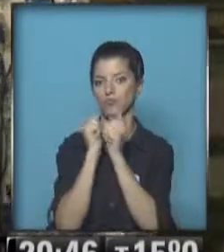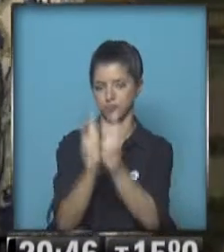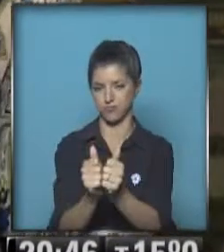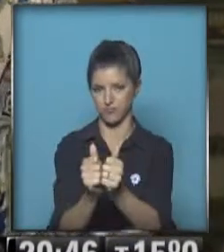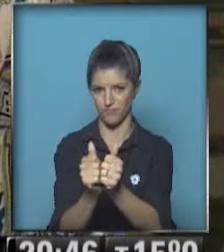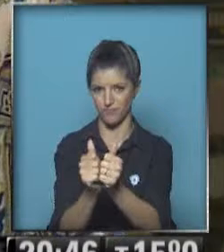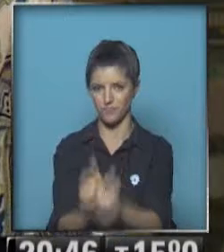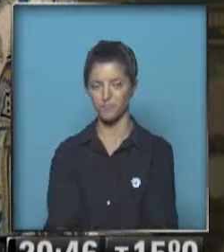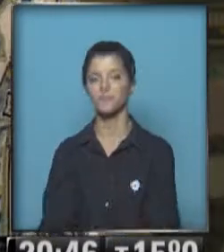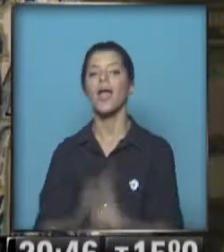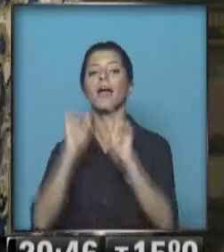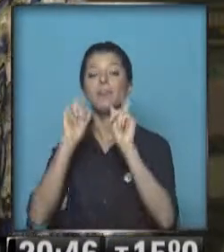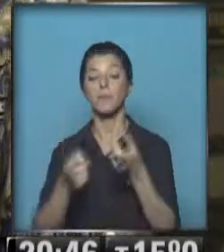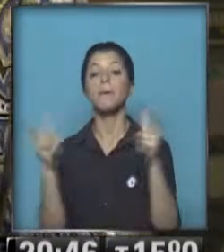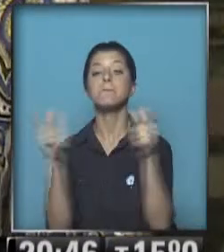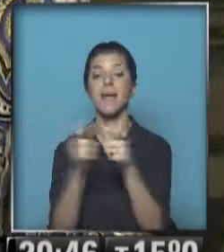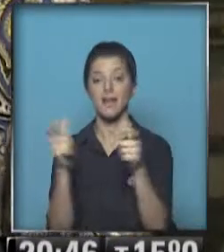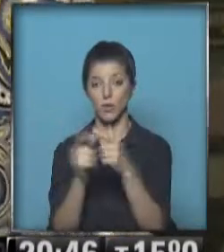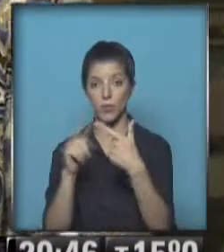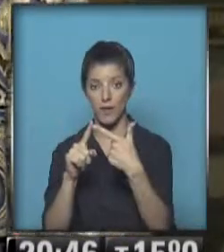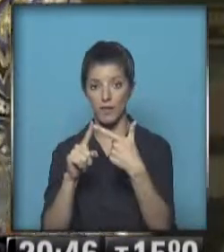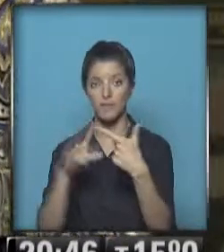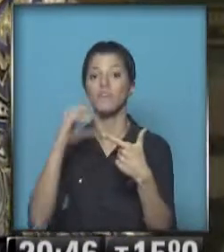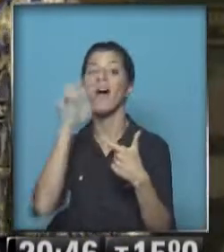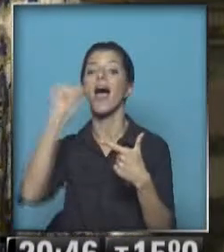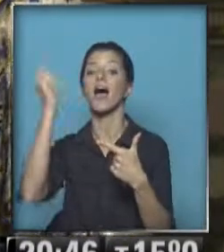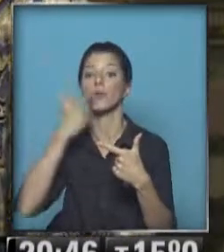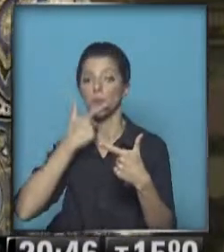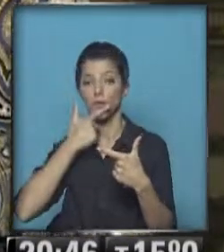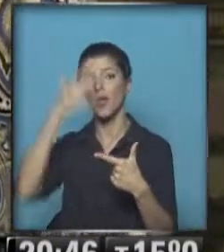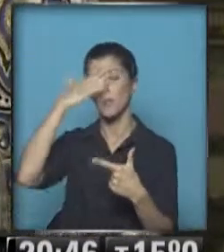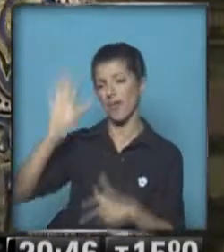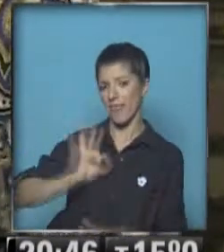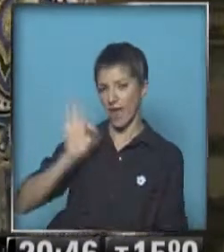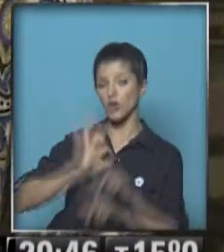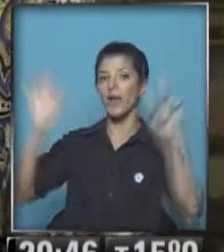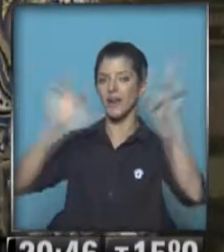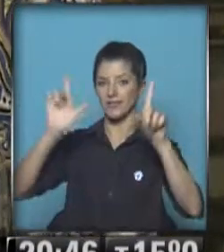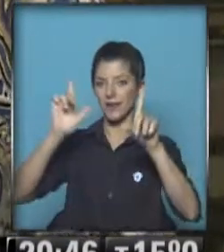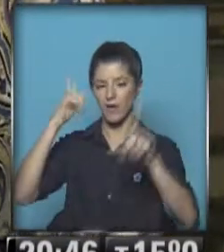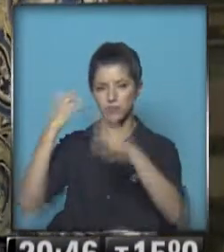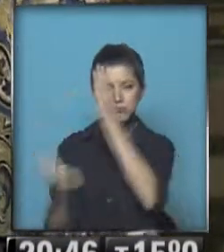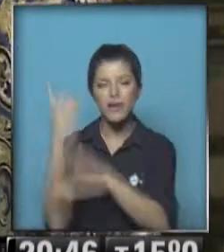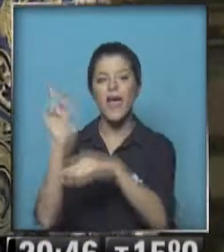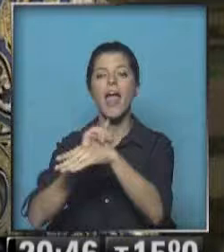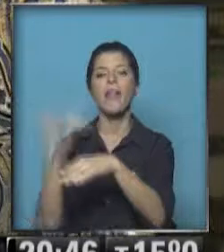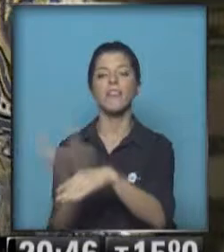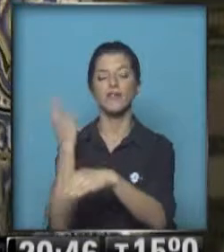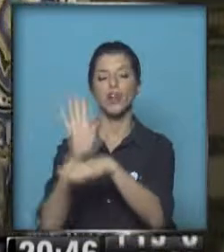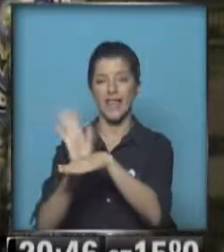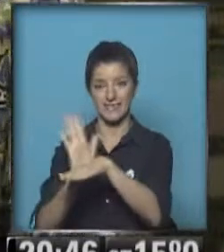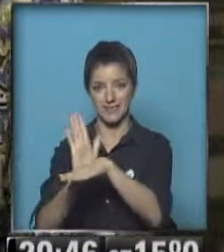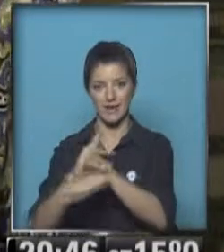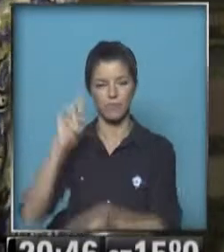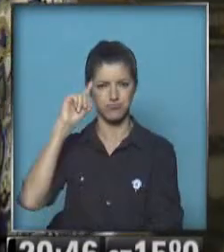y llega también la película de louis barros quien después de mucho tiempo en televisión se dedica a dirigir en cine locos en el show